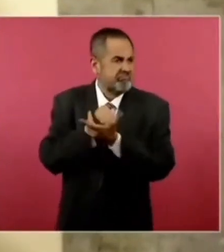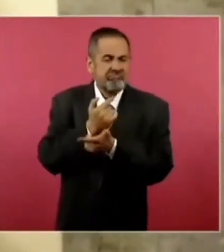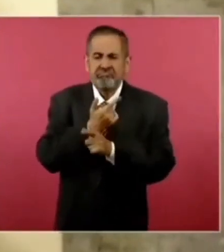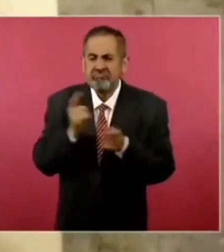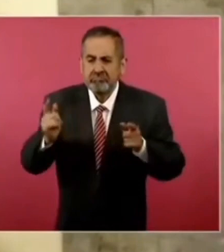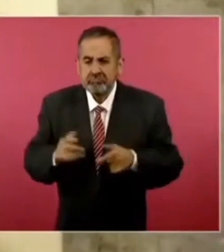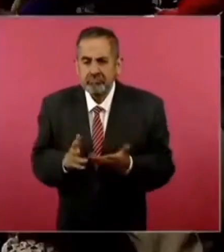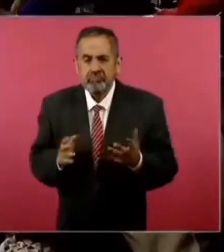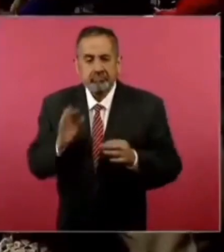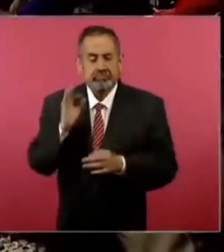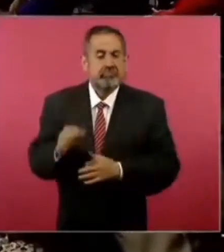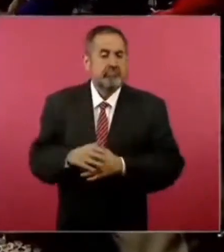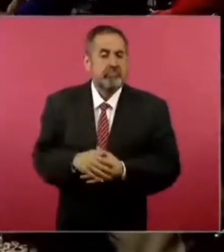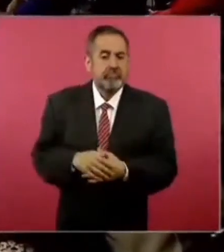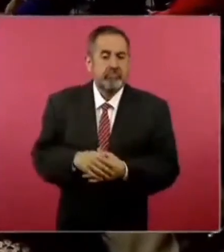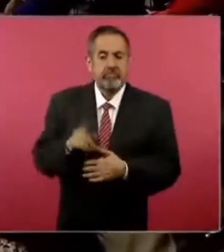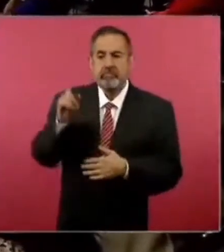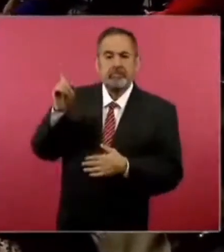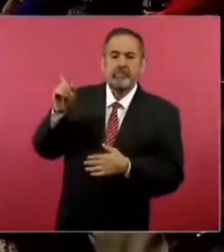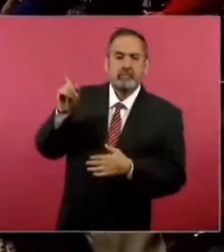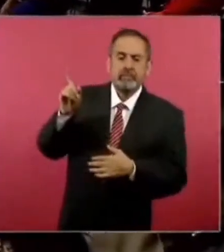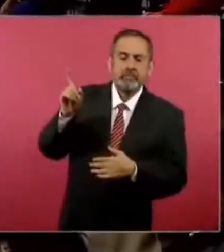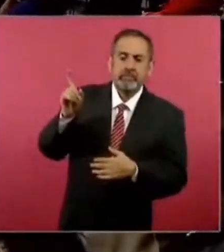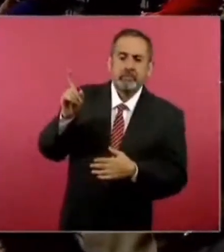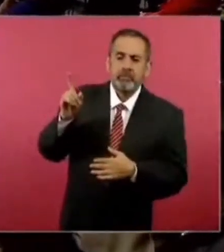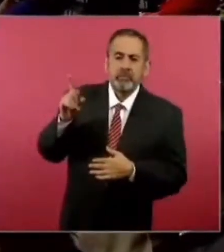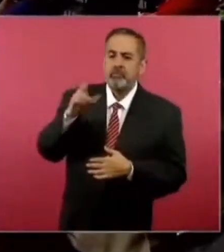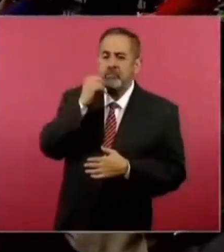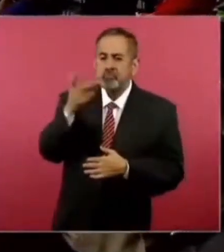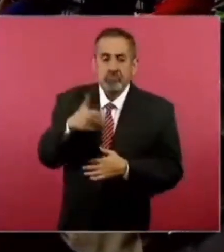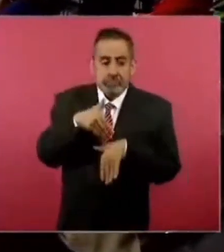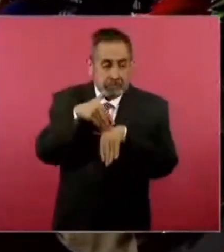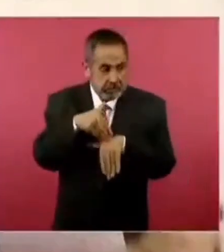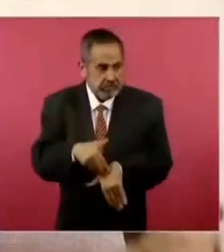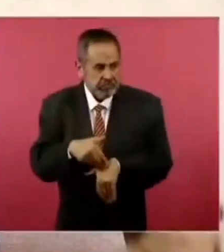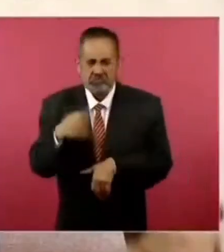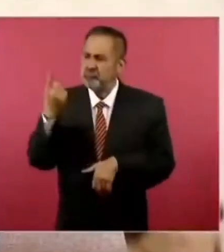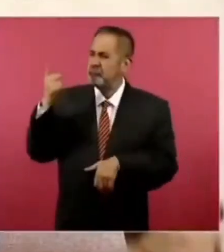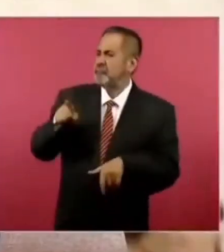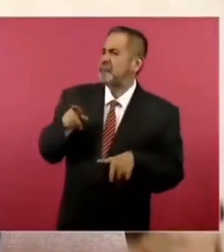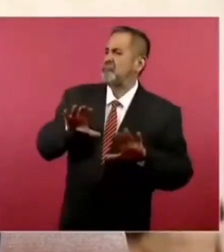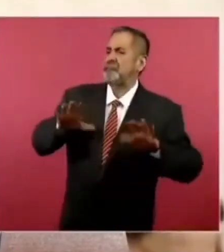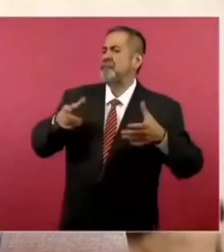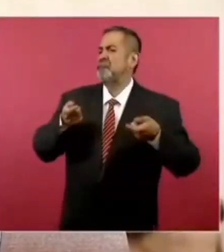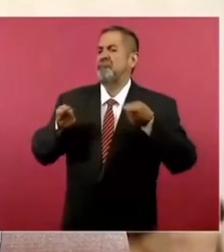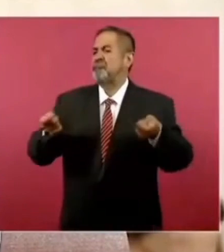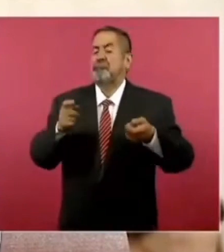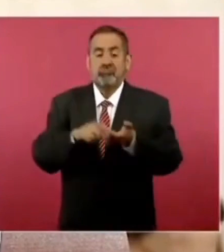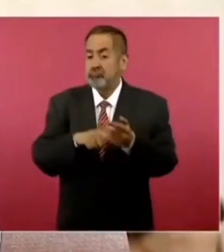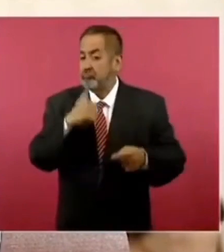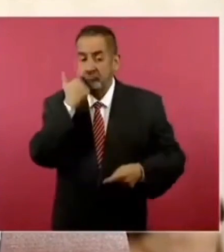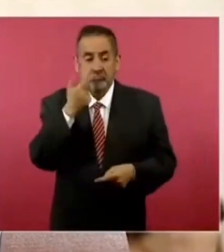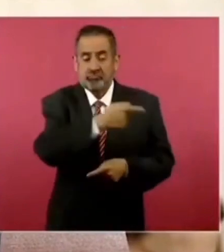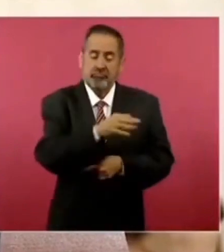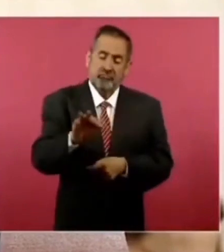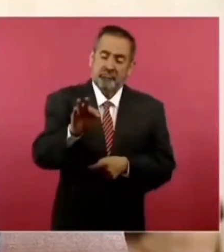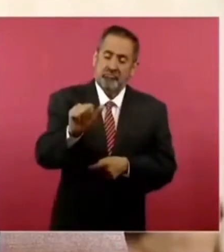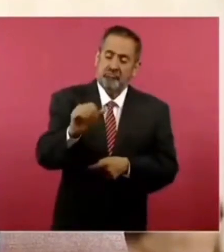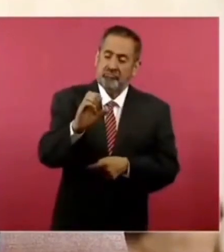y que no quieren el autoritarismo, mucho menos el fascismo